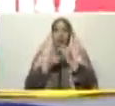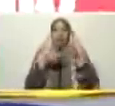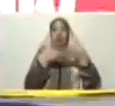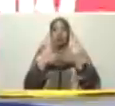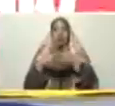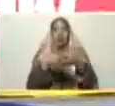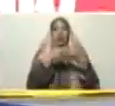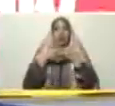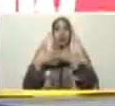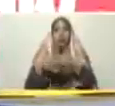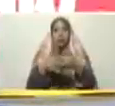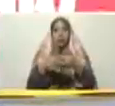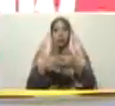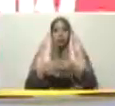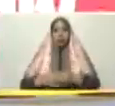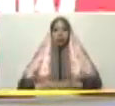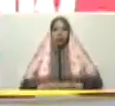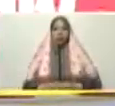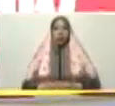ella